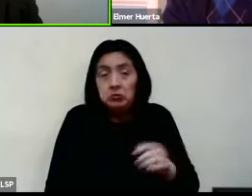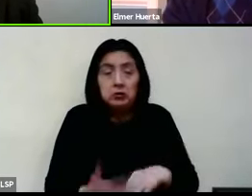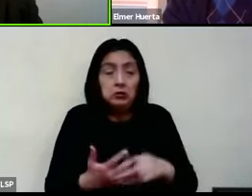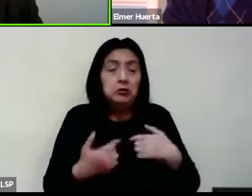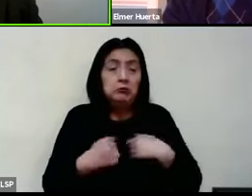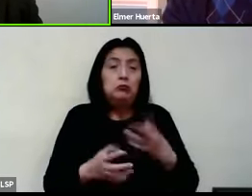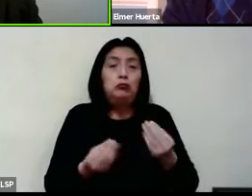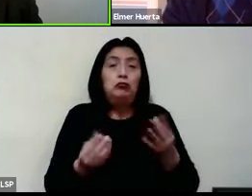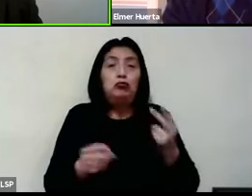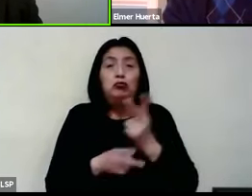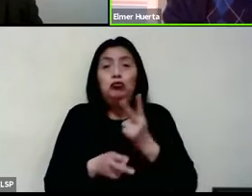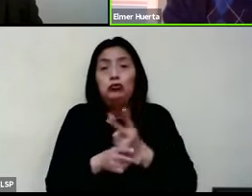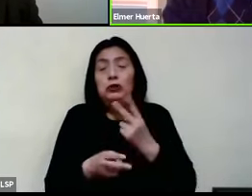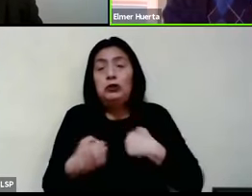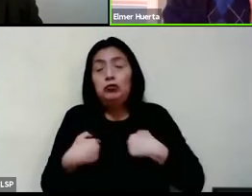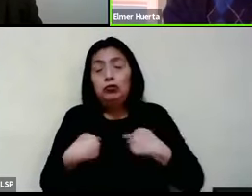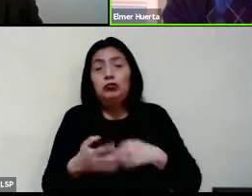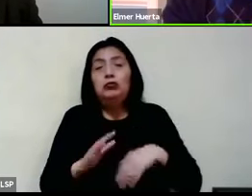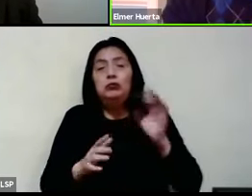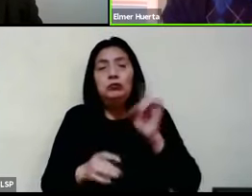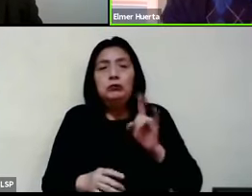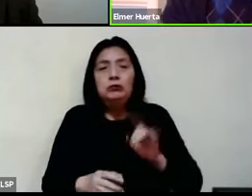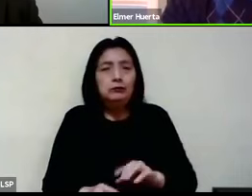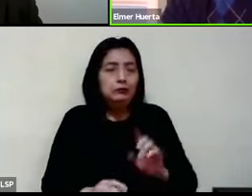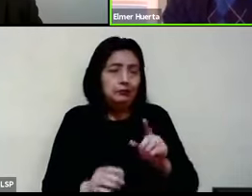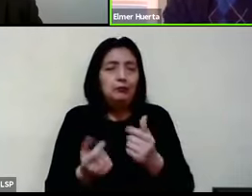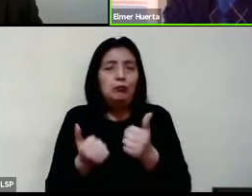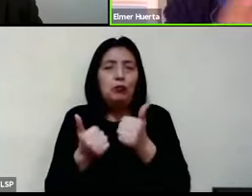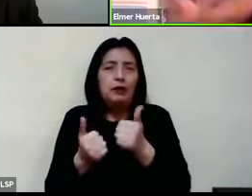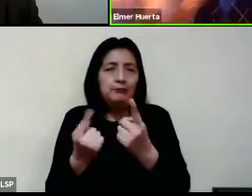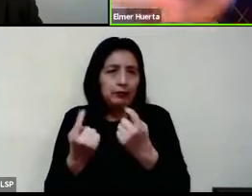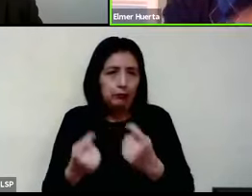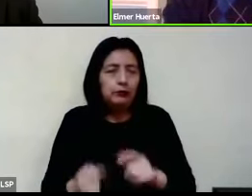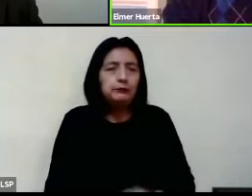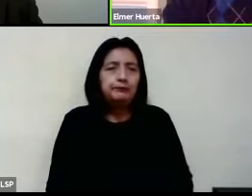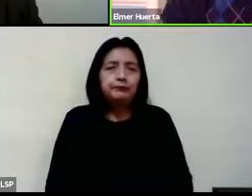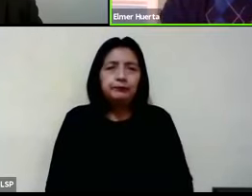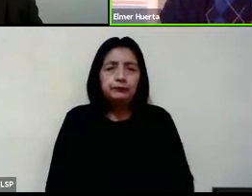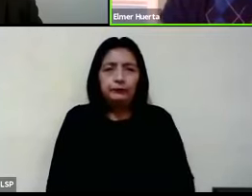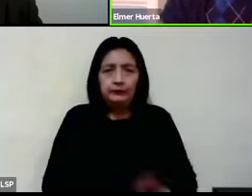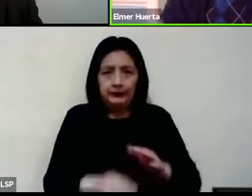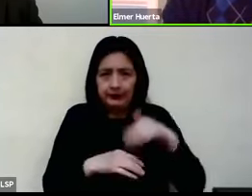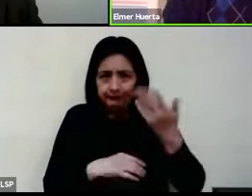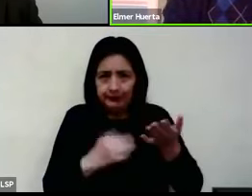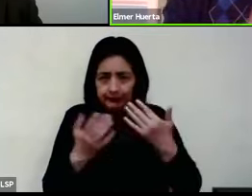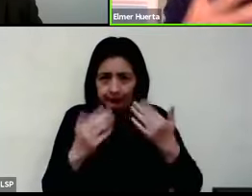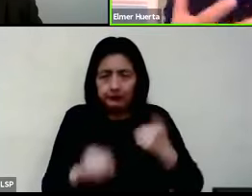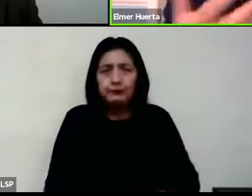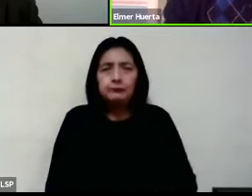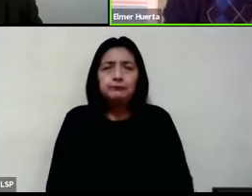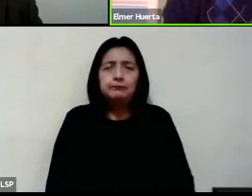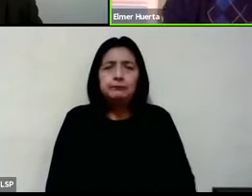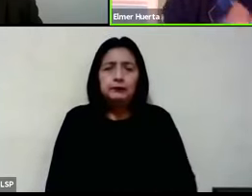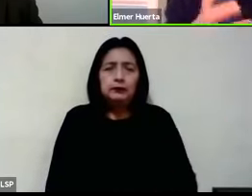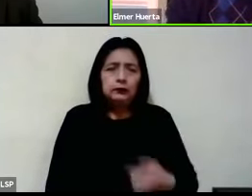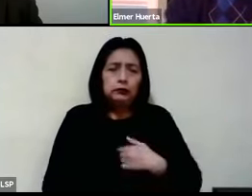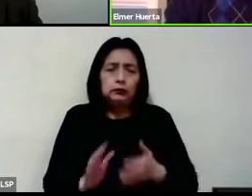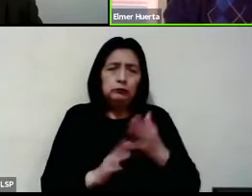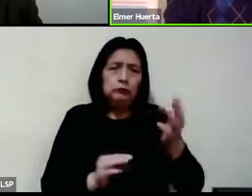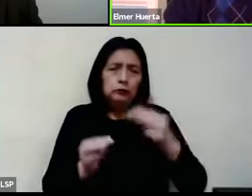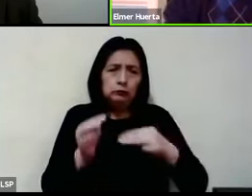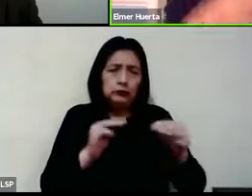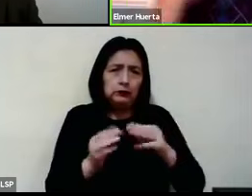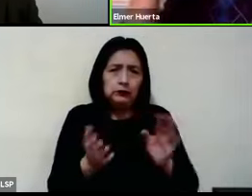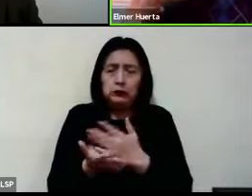el seguir usándolos. Muy bien, perfecta, excelente pregunta. A ver, después de lo que hemos hablado, si voy a un mercado en el que casi